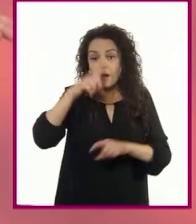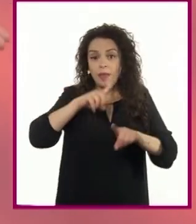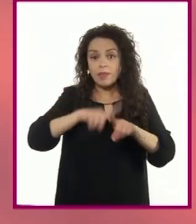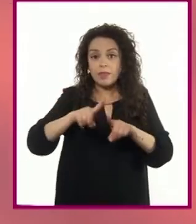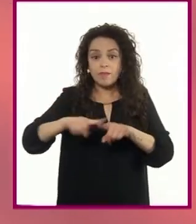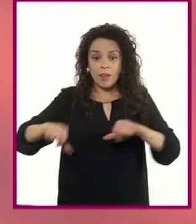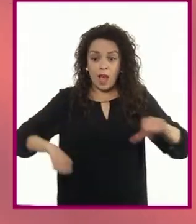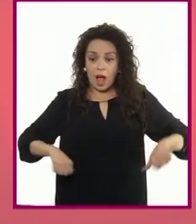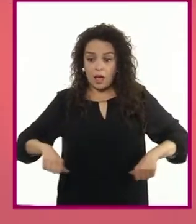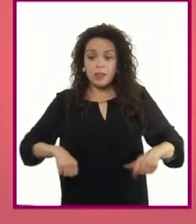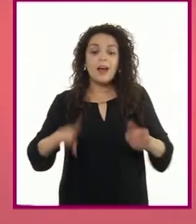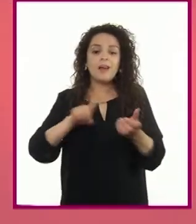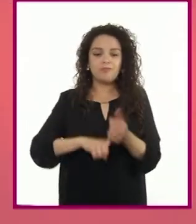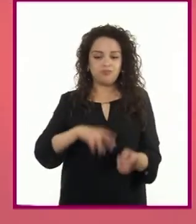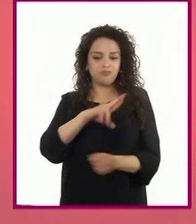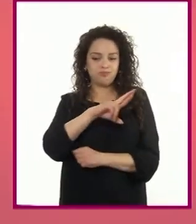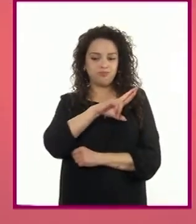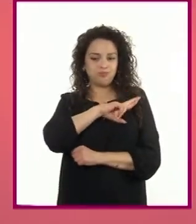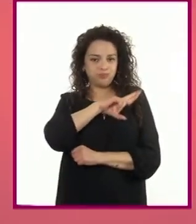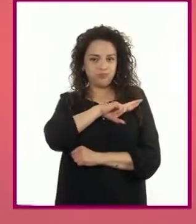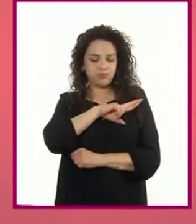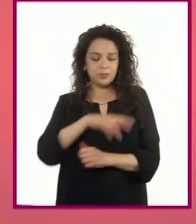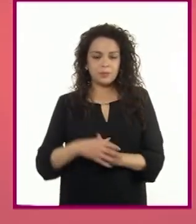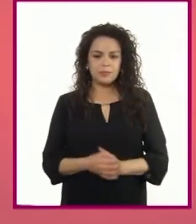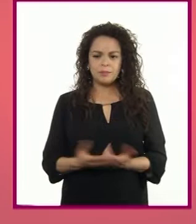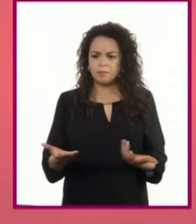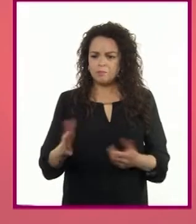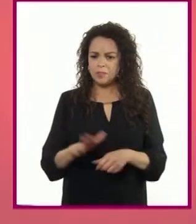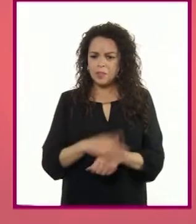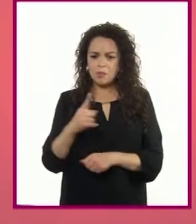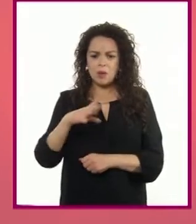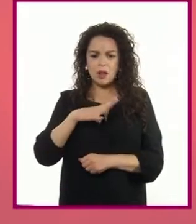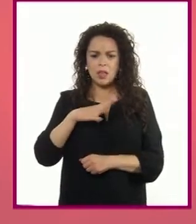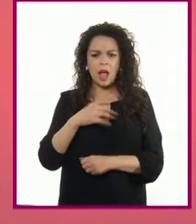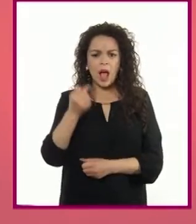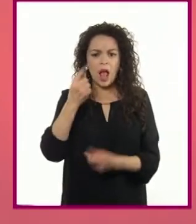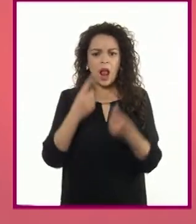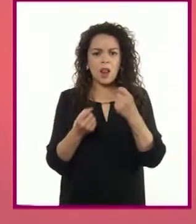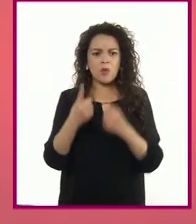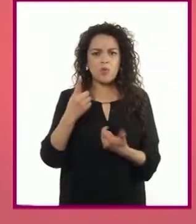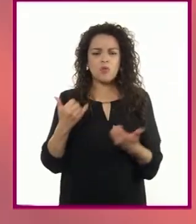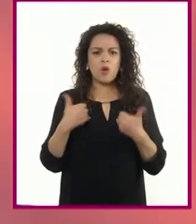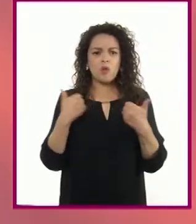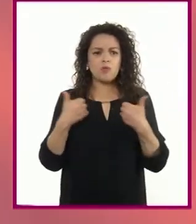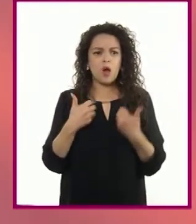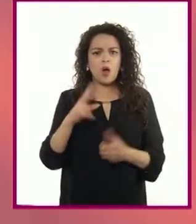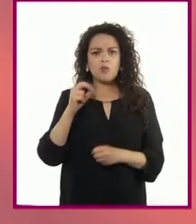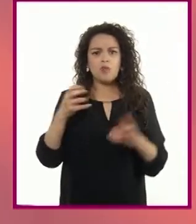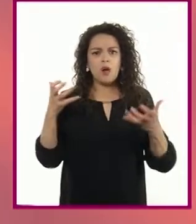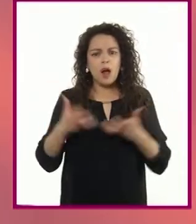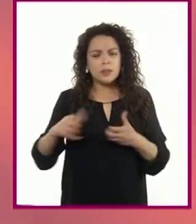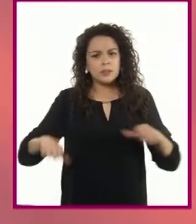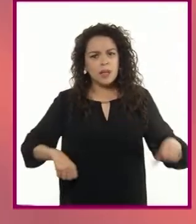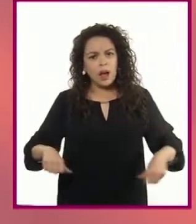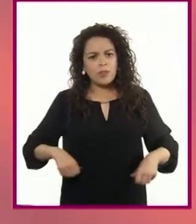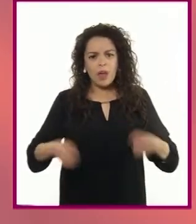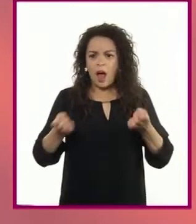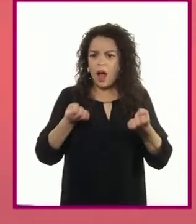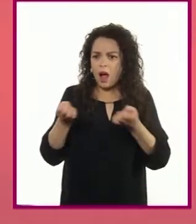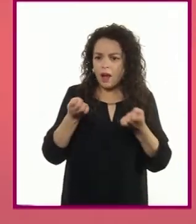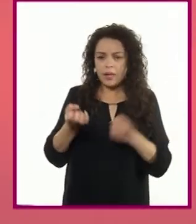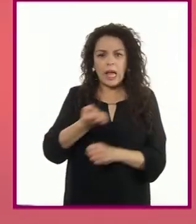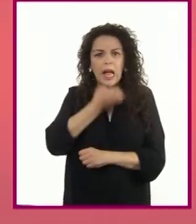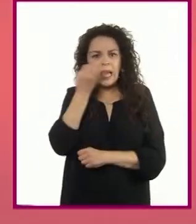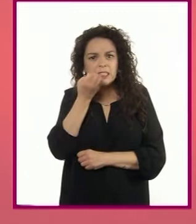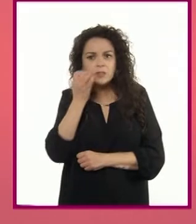actividades privadas. ¿Y entonces por qué hay adolescentes que no practican actividad física ni en la escuela o ni teniendo